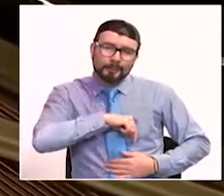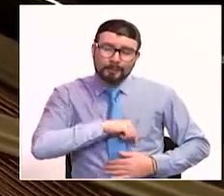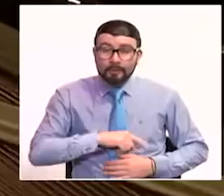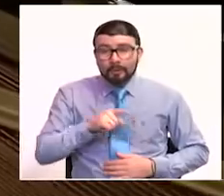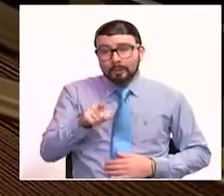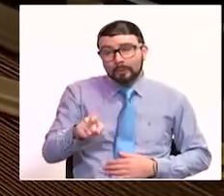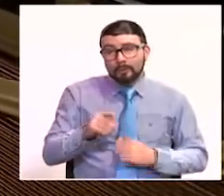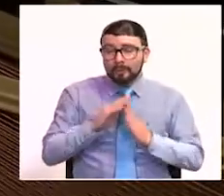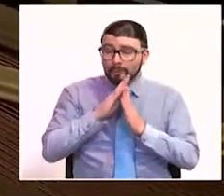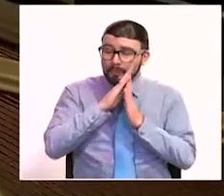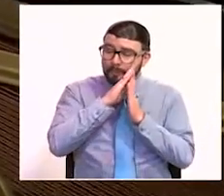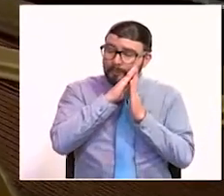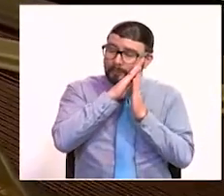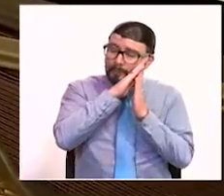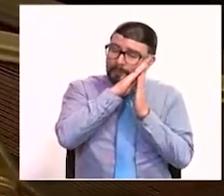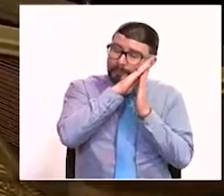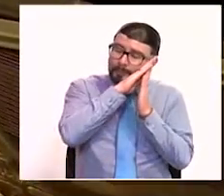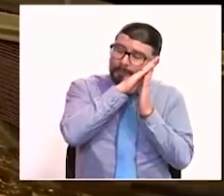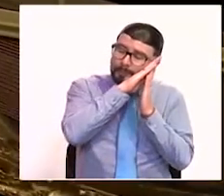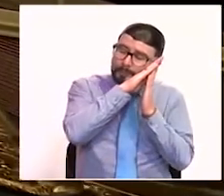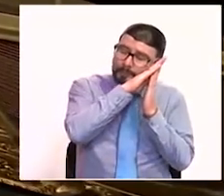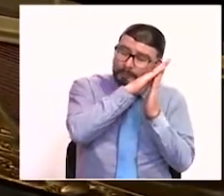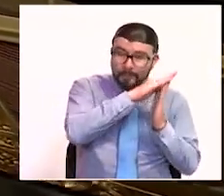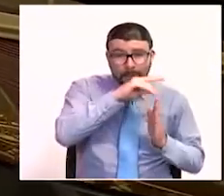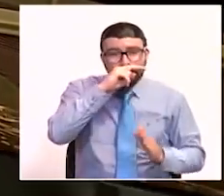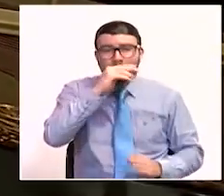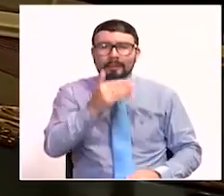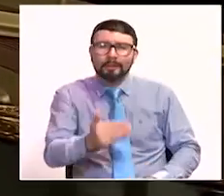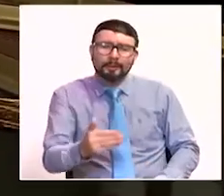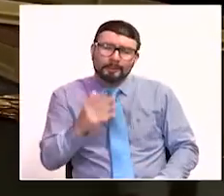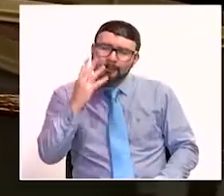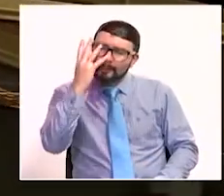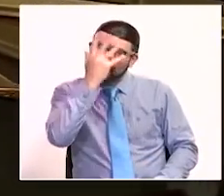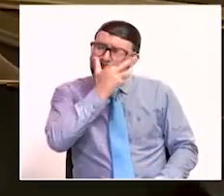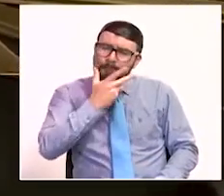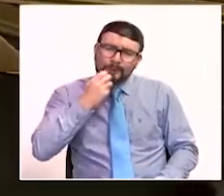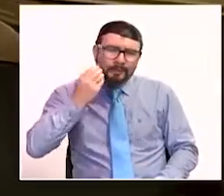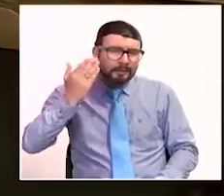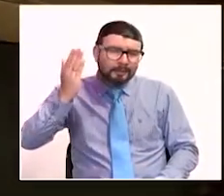duérmete niño, niño divino.